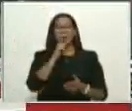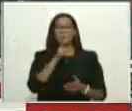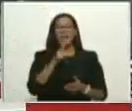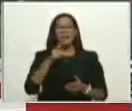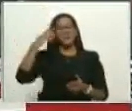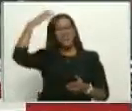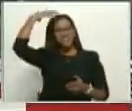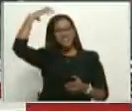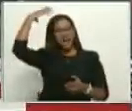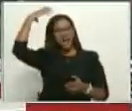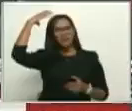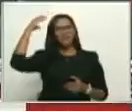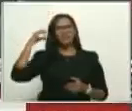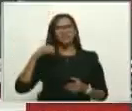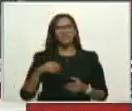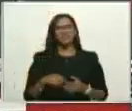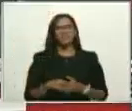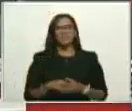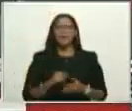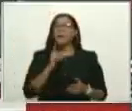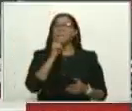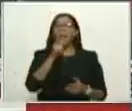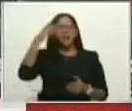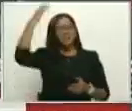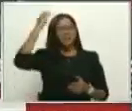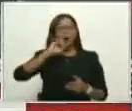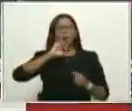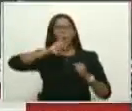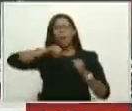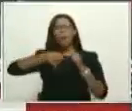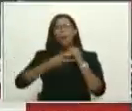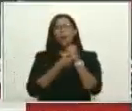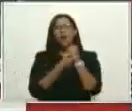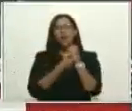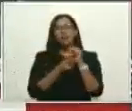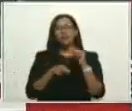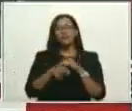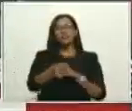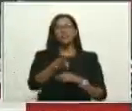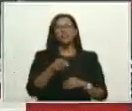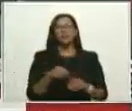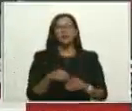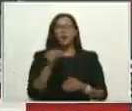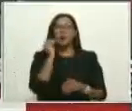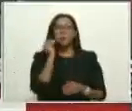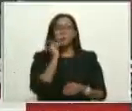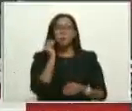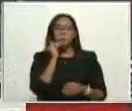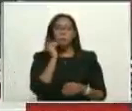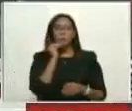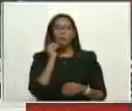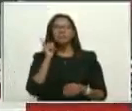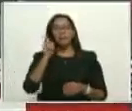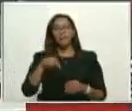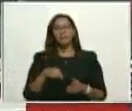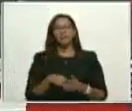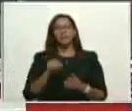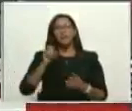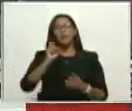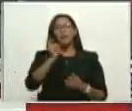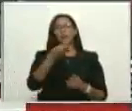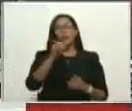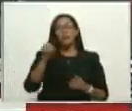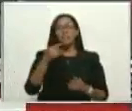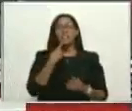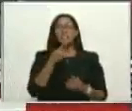O sea, ¿cómo lo quiere usted decir? ¿Mal bañado o Juanito Alimaña? O Bobolongo le dicen otro. Bobolongo, sí. Bueno, Google le dice